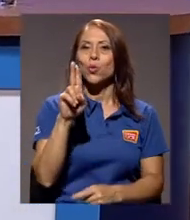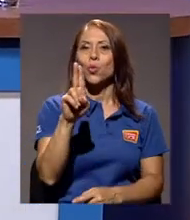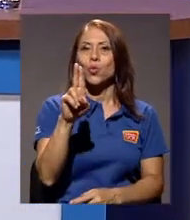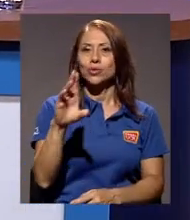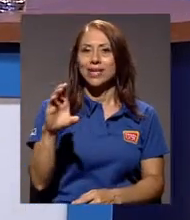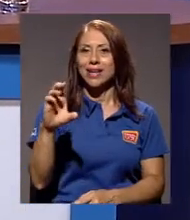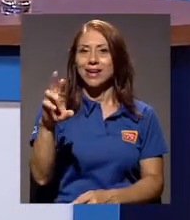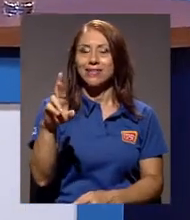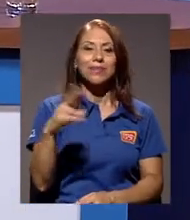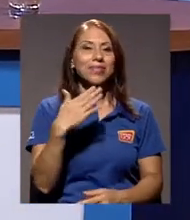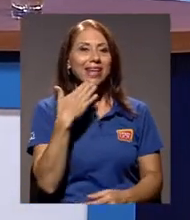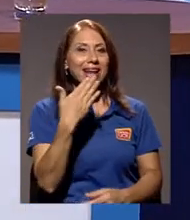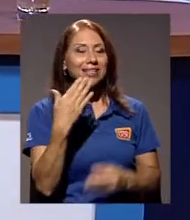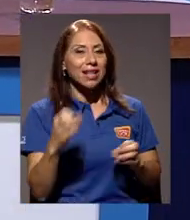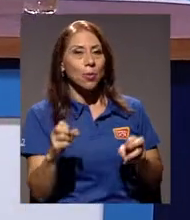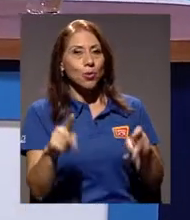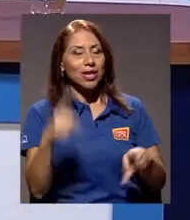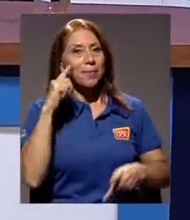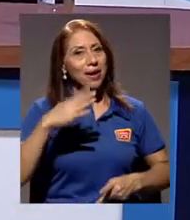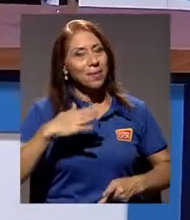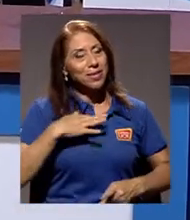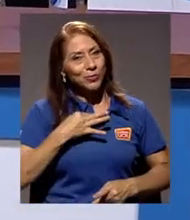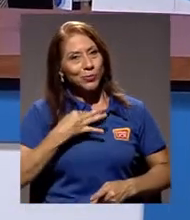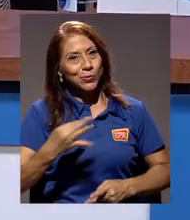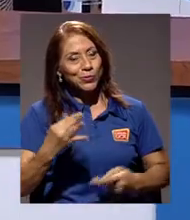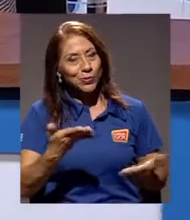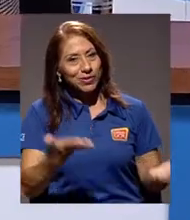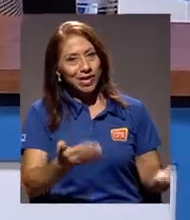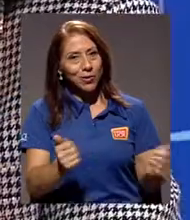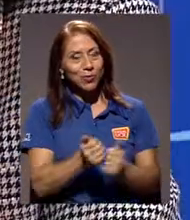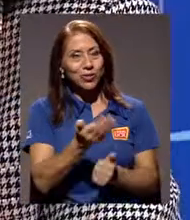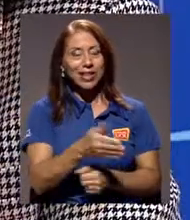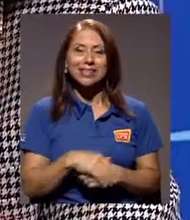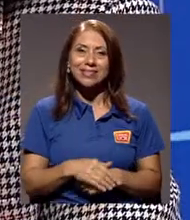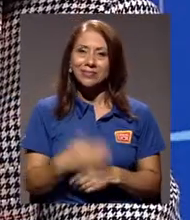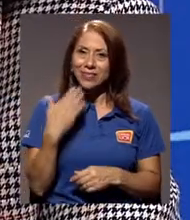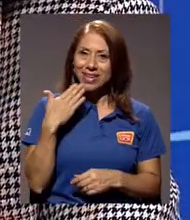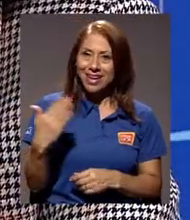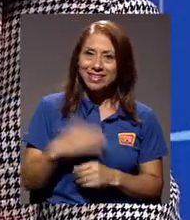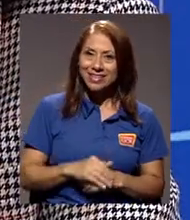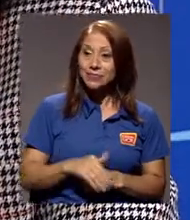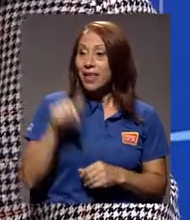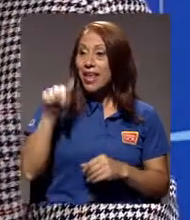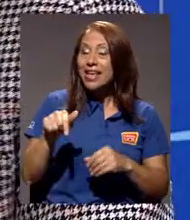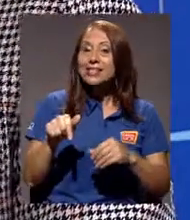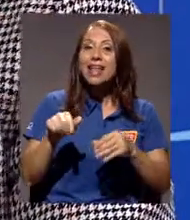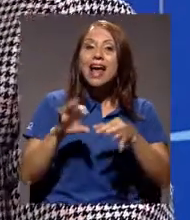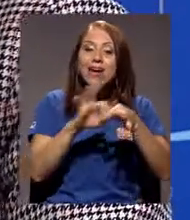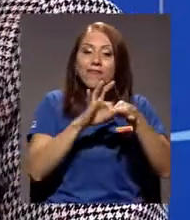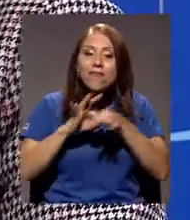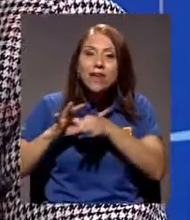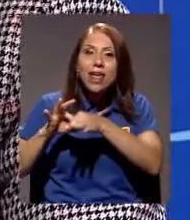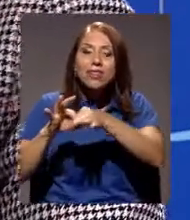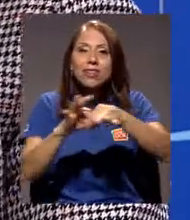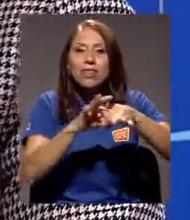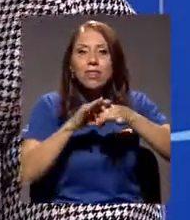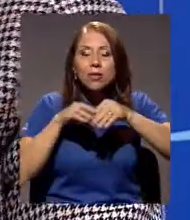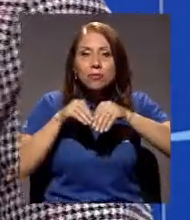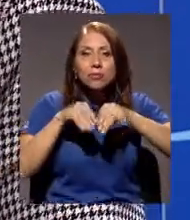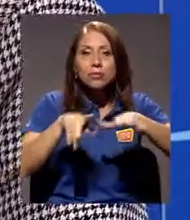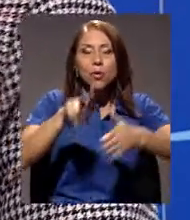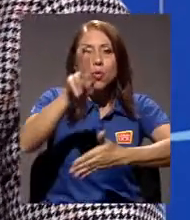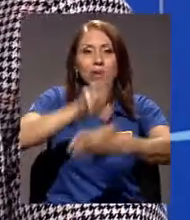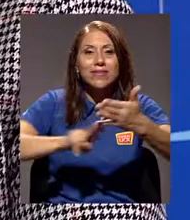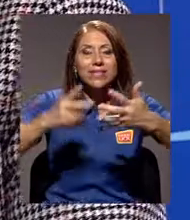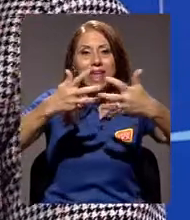muchas gracias por la oportunidad para mí es un gusto estar con ustedes gracias don celso esta red universidad empresa que así es como se